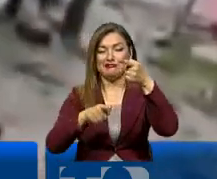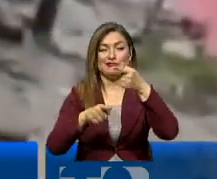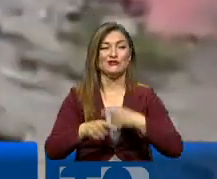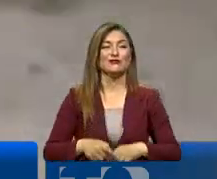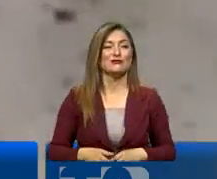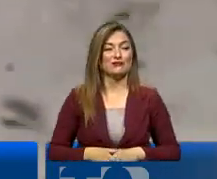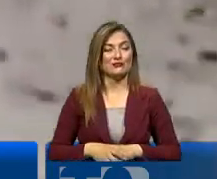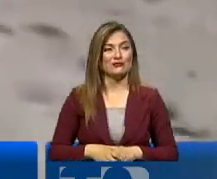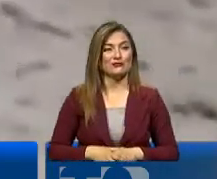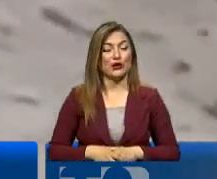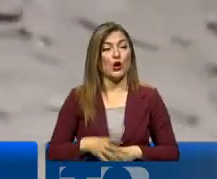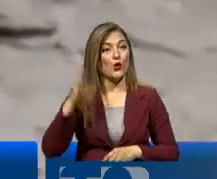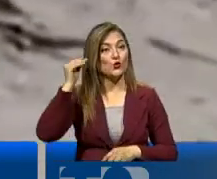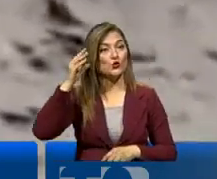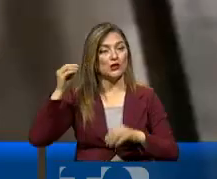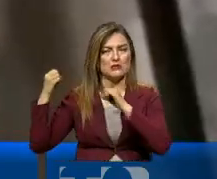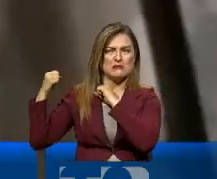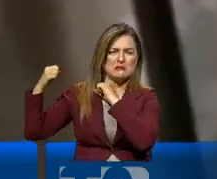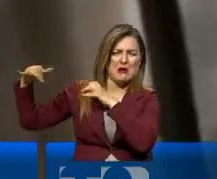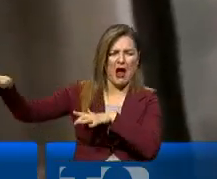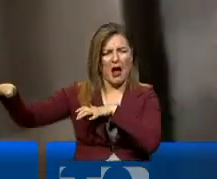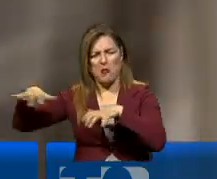escuchar ese ruido aterrador